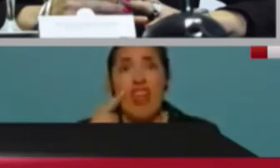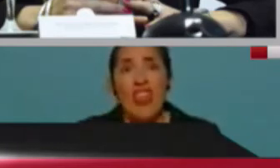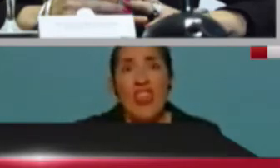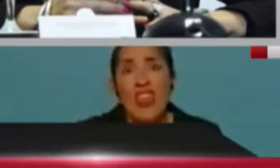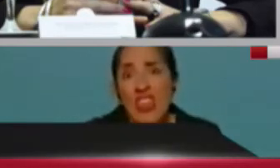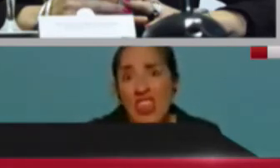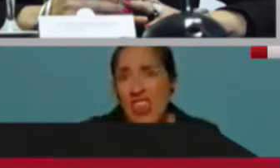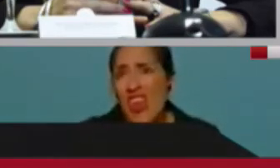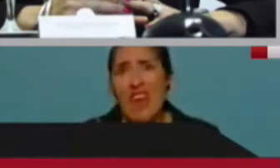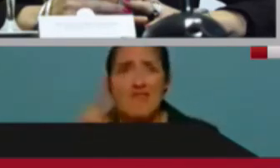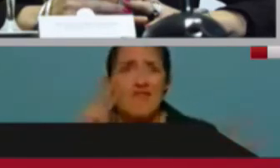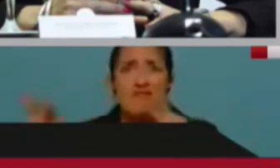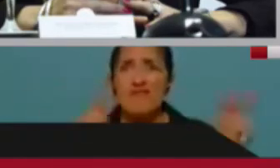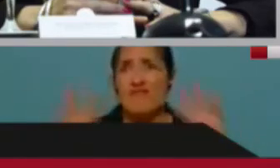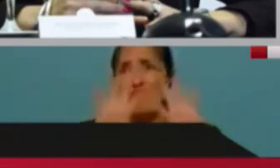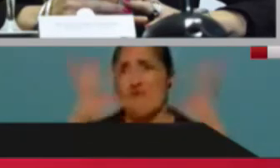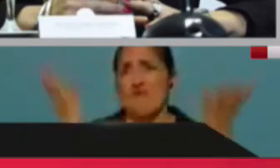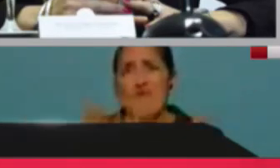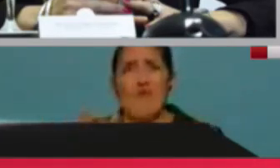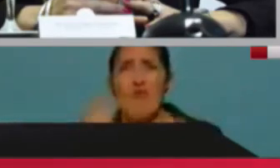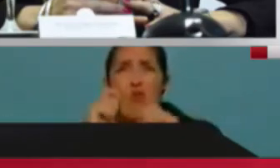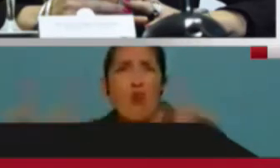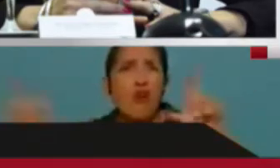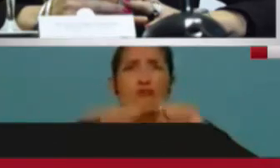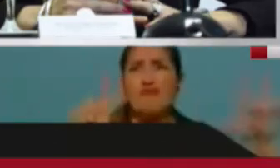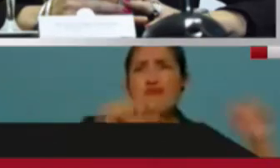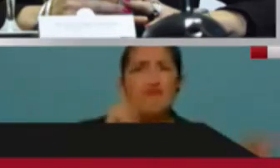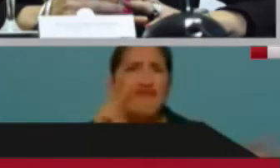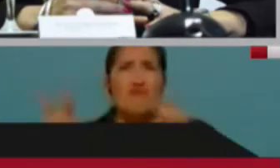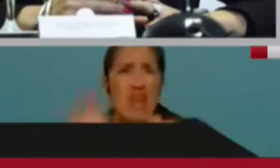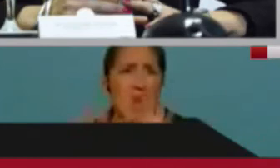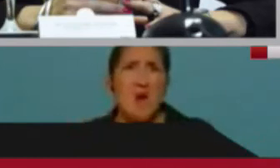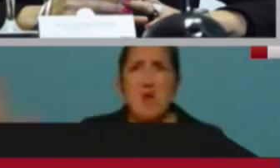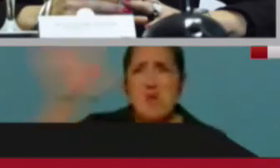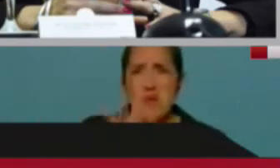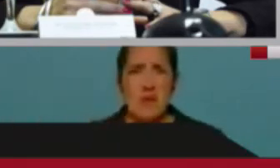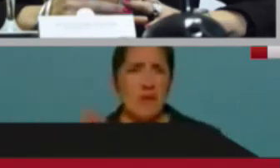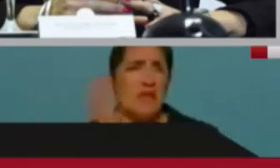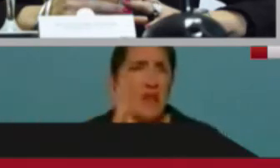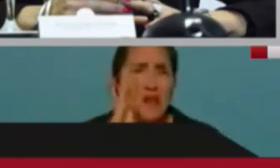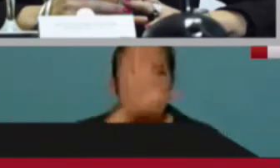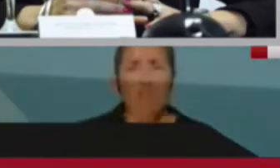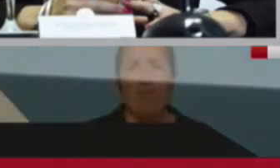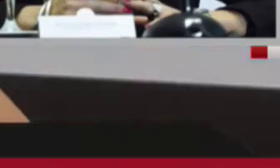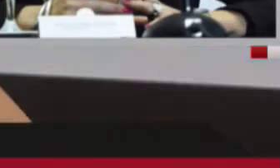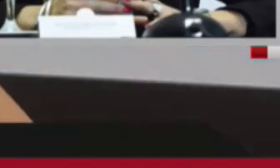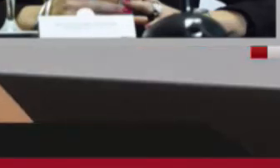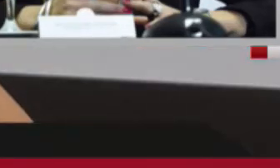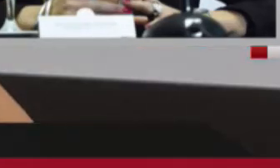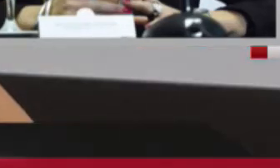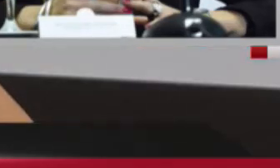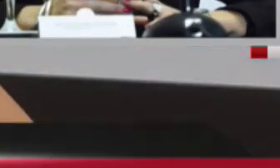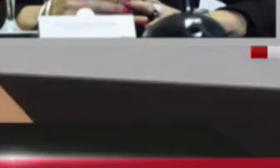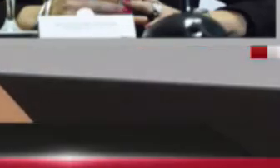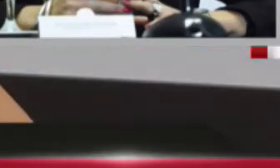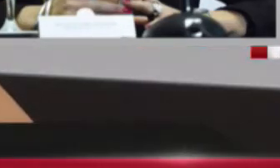la vacunación, me parece que es correcto y que con eso es absolutamente suficiente. Senadora, no puedo dejar de preguntarle por la